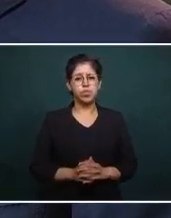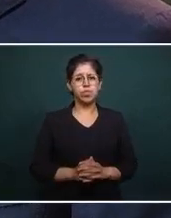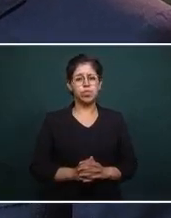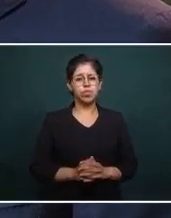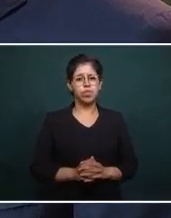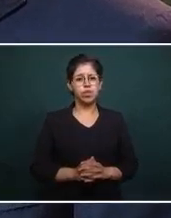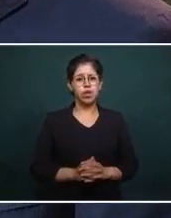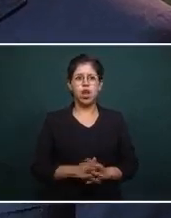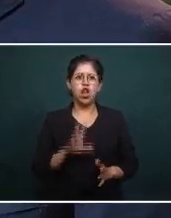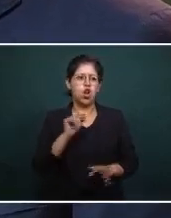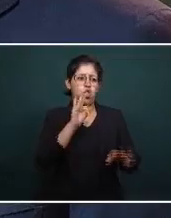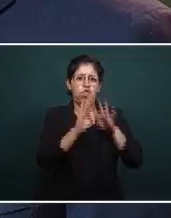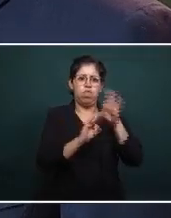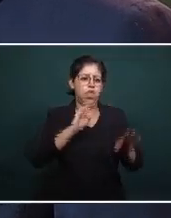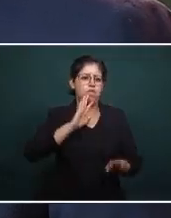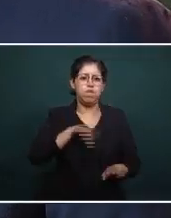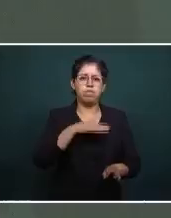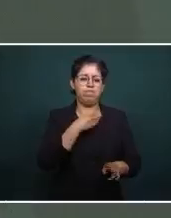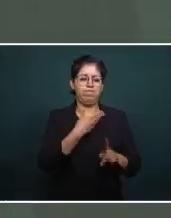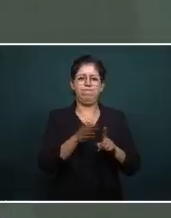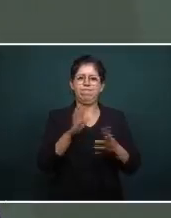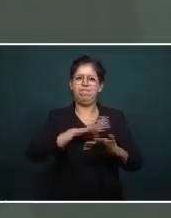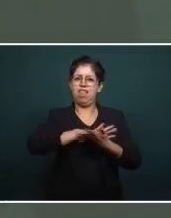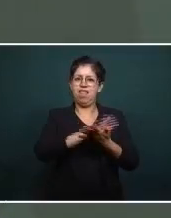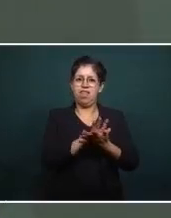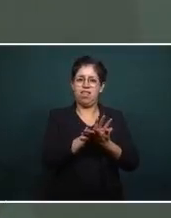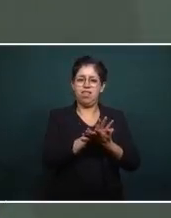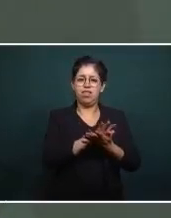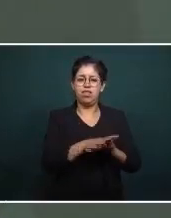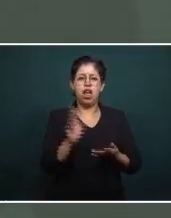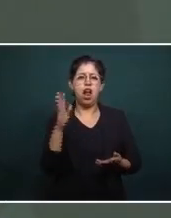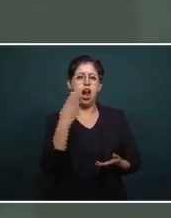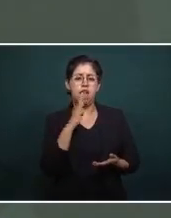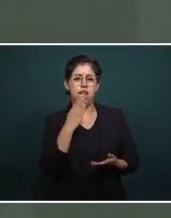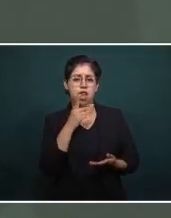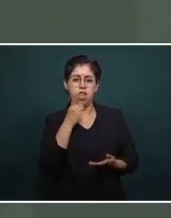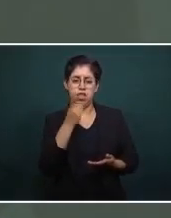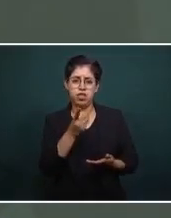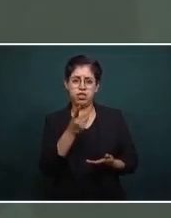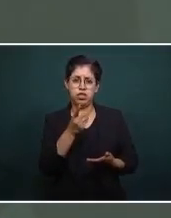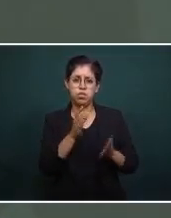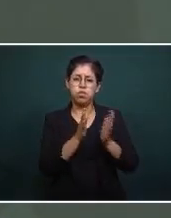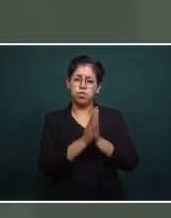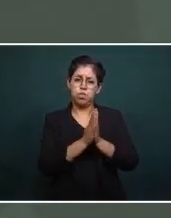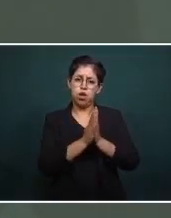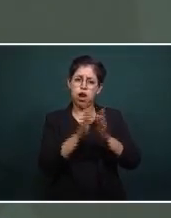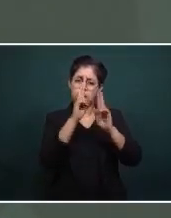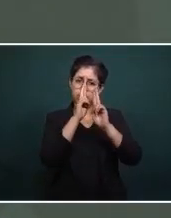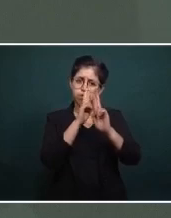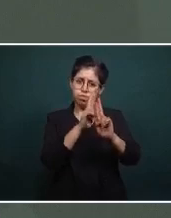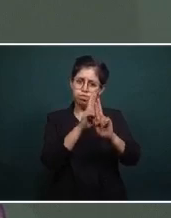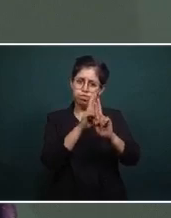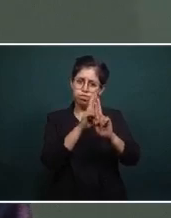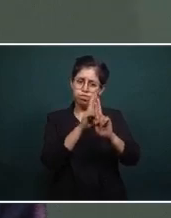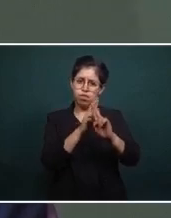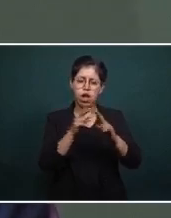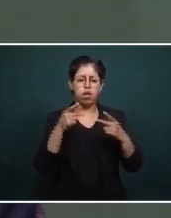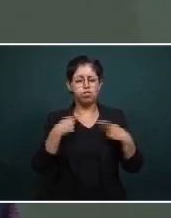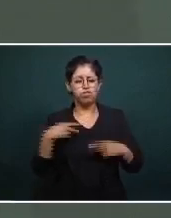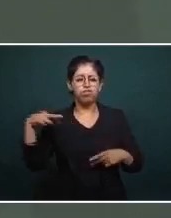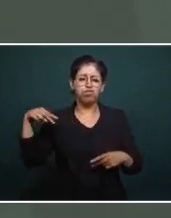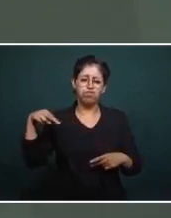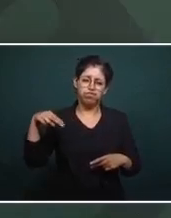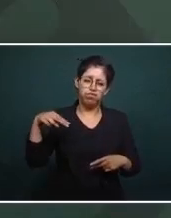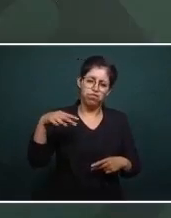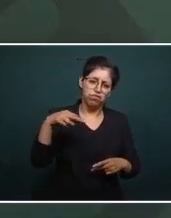no tratar mal, como está escrito en la Biblia, al forastero, tratar bien a